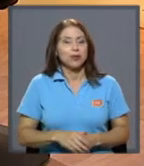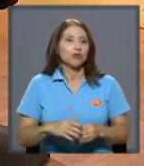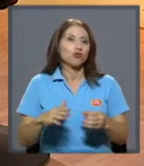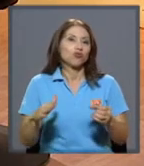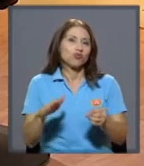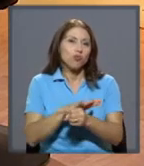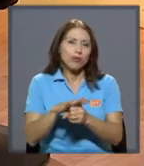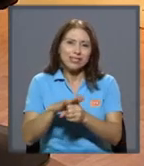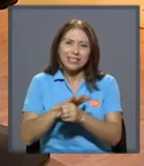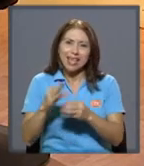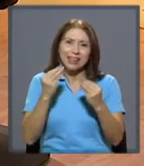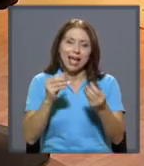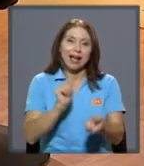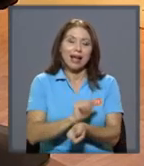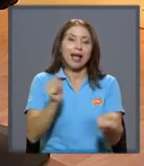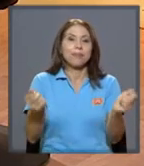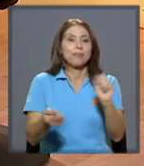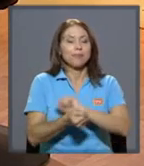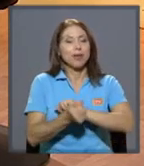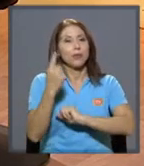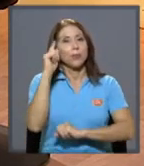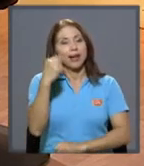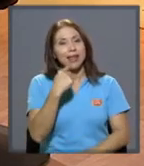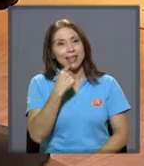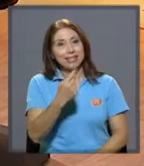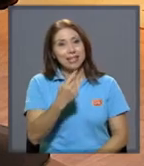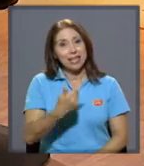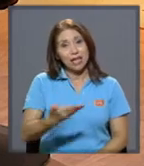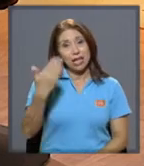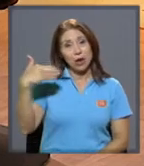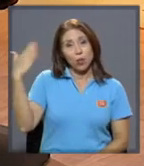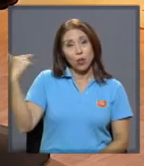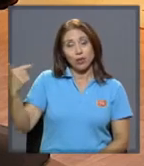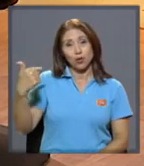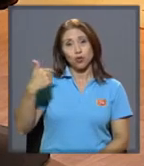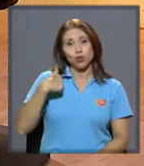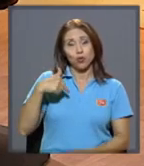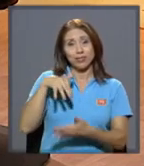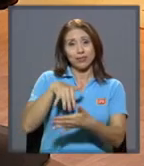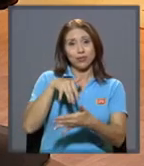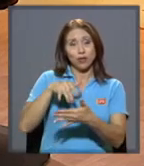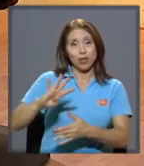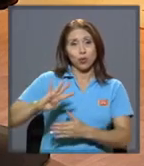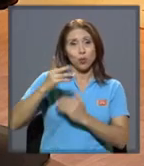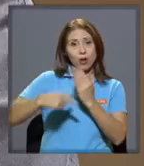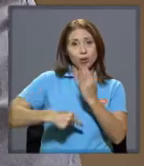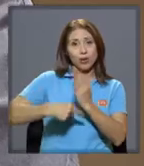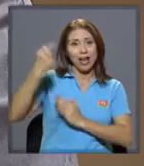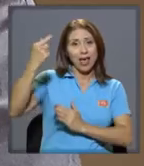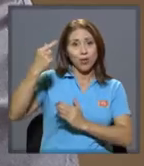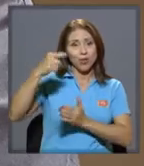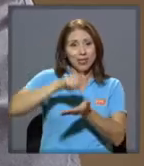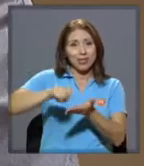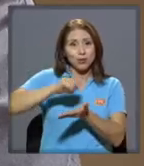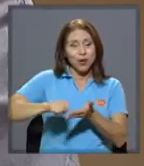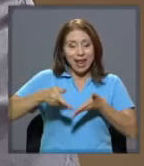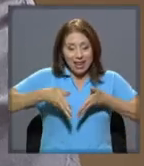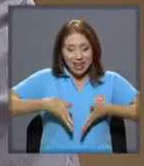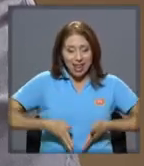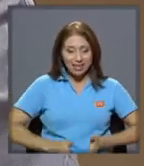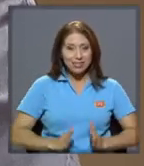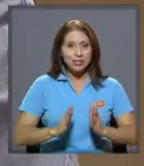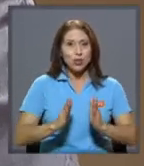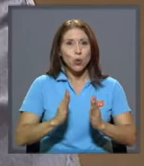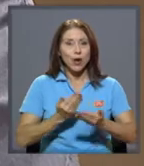Suficiente como para decir que cuando yo estaba en cuarto grado de primaria, nació el niño millón. De manera